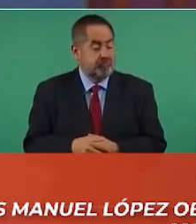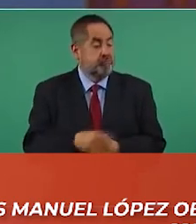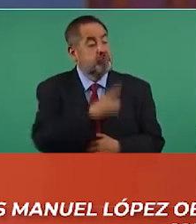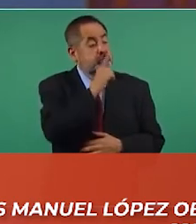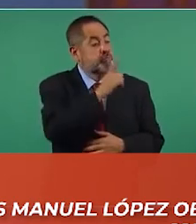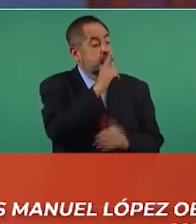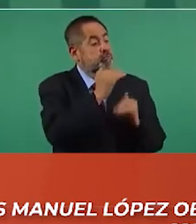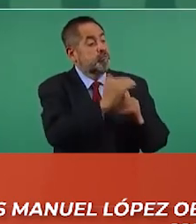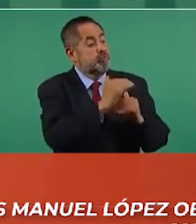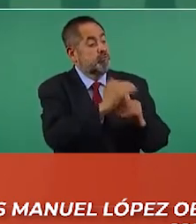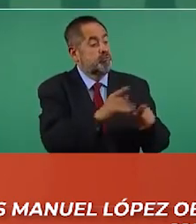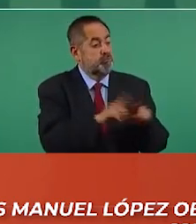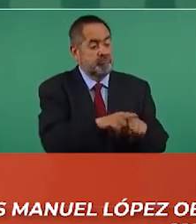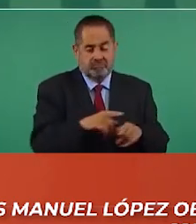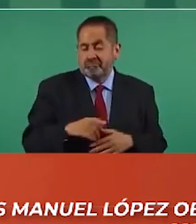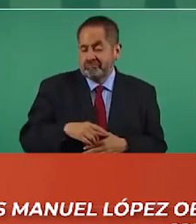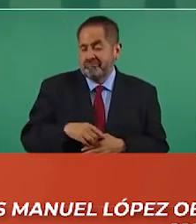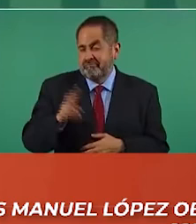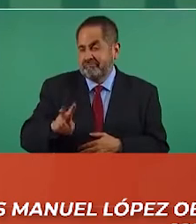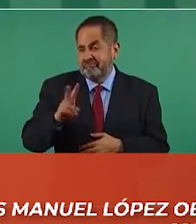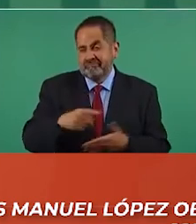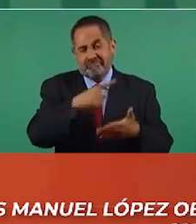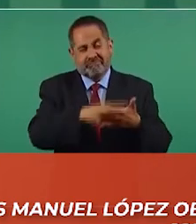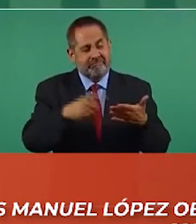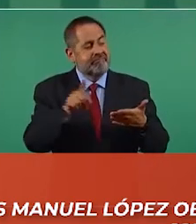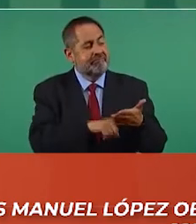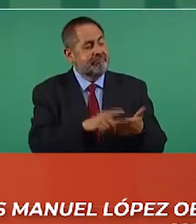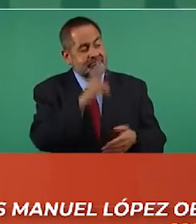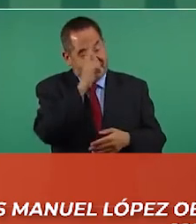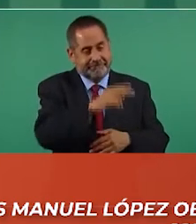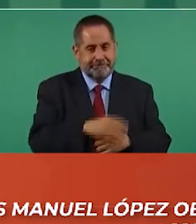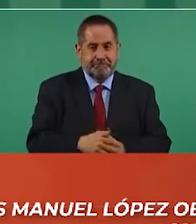expresión, que censura.